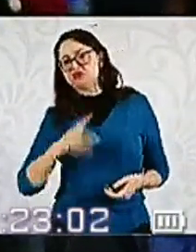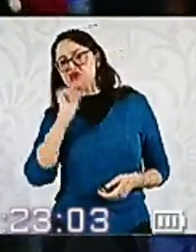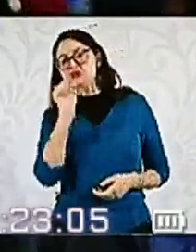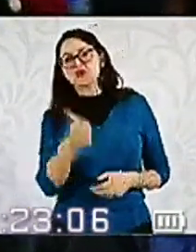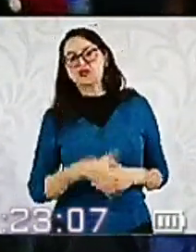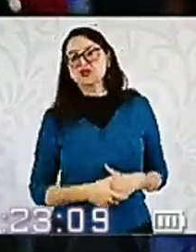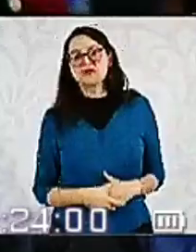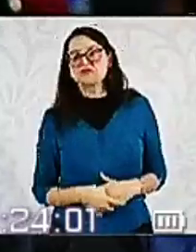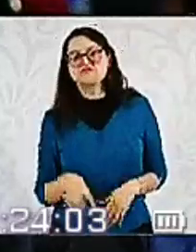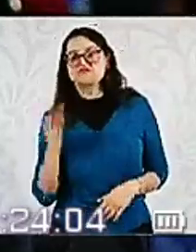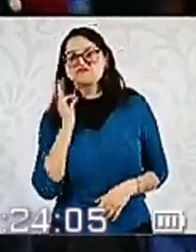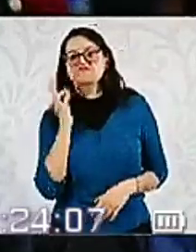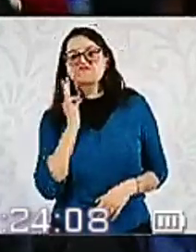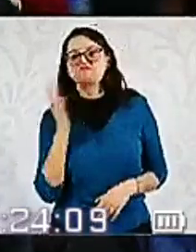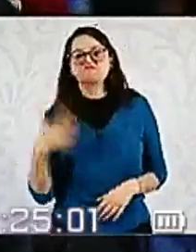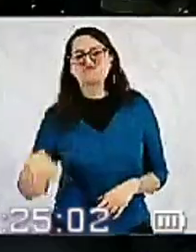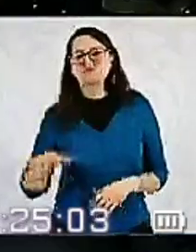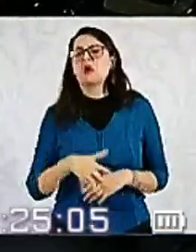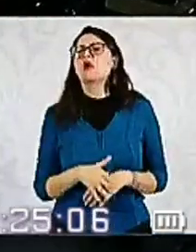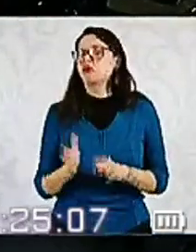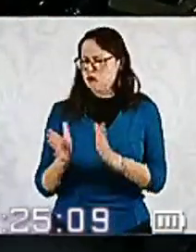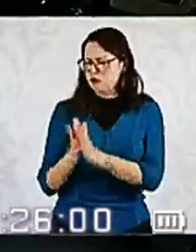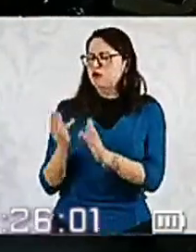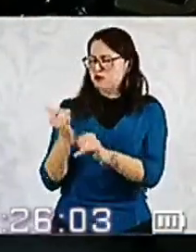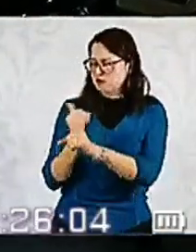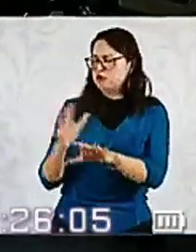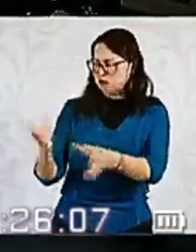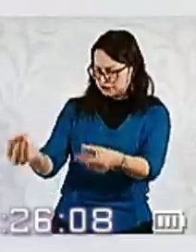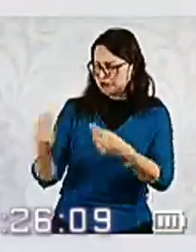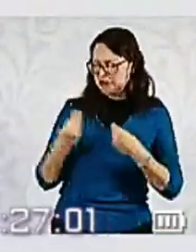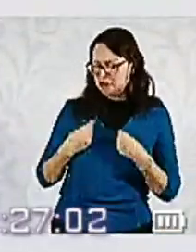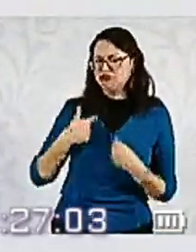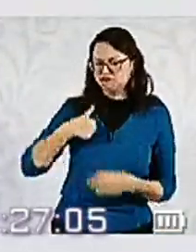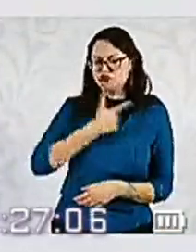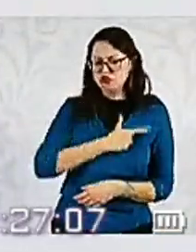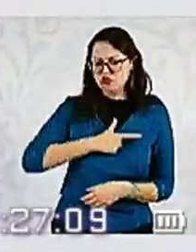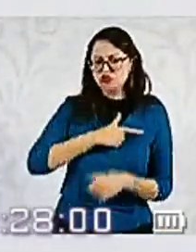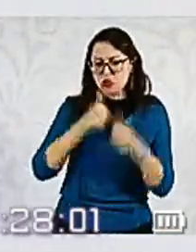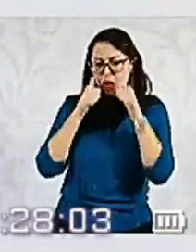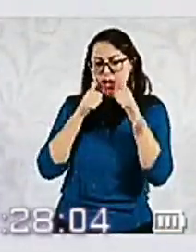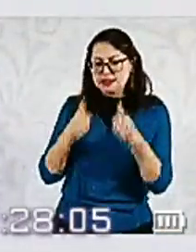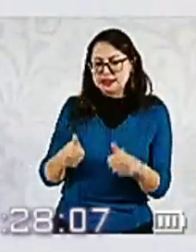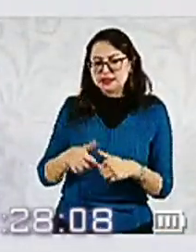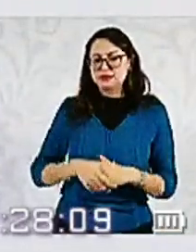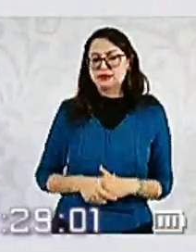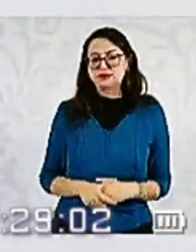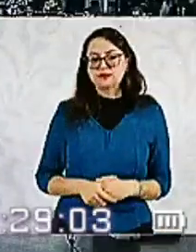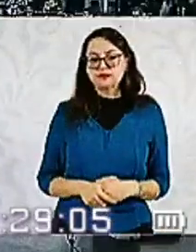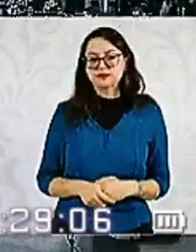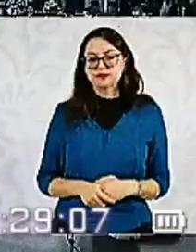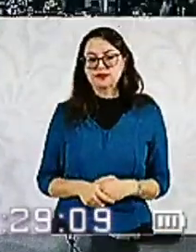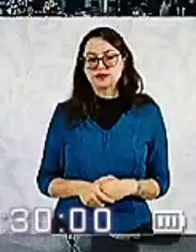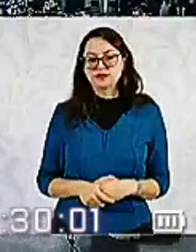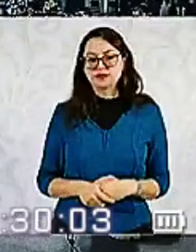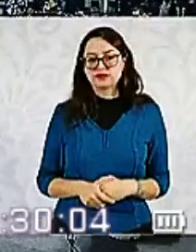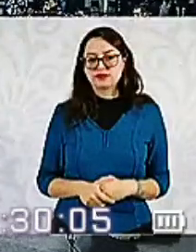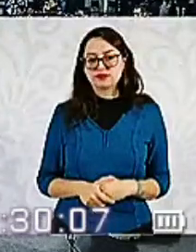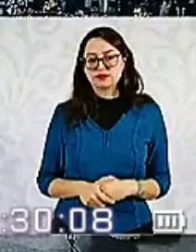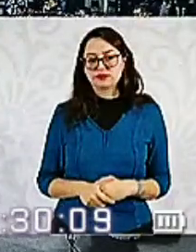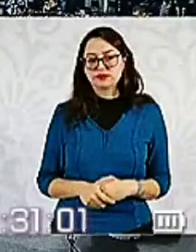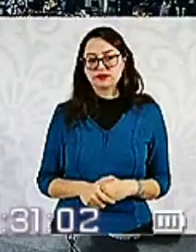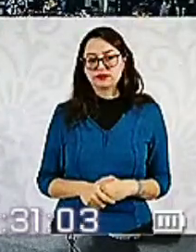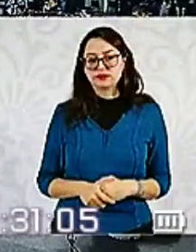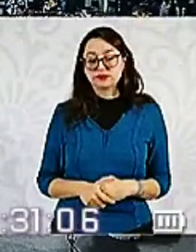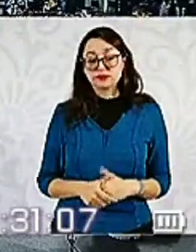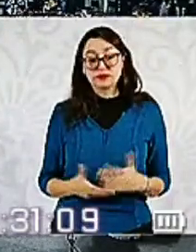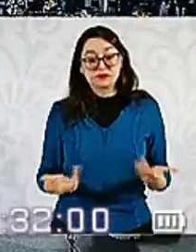Fiscalía dicen ellos que no. Pásanos el caso y con gusto lo vemos. ¿Y tiene entonces algo sobre lo